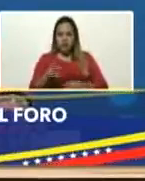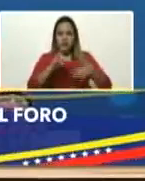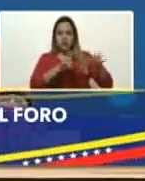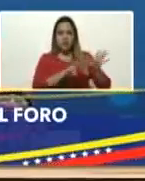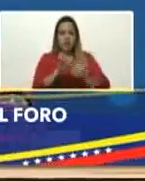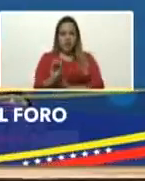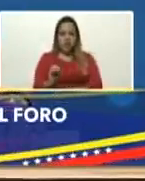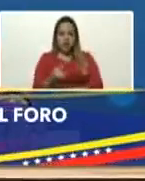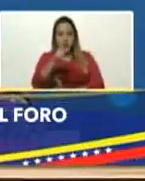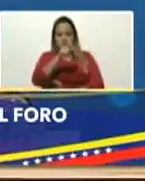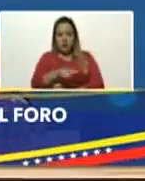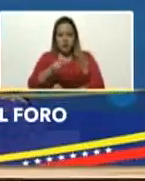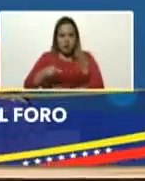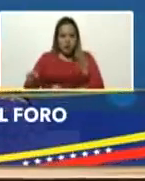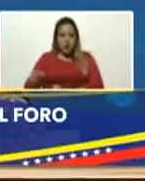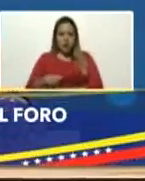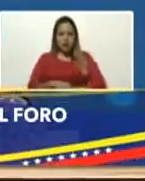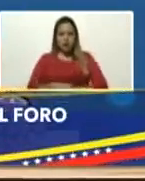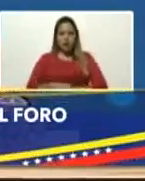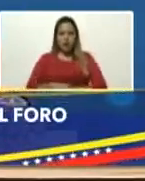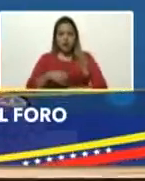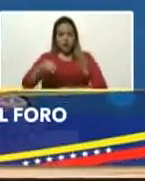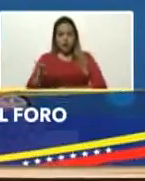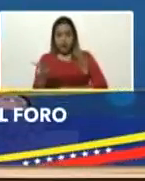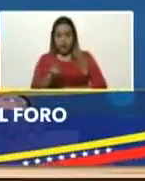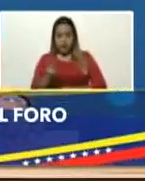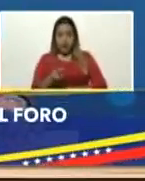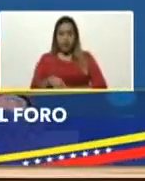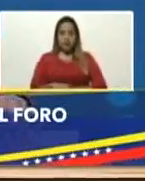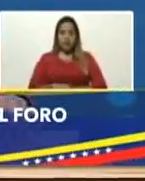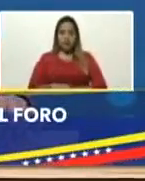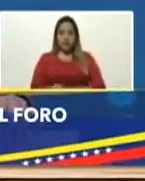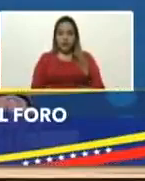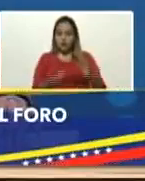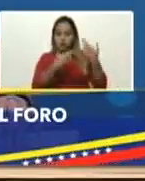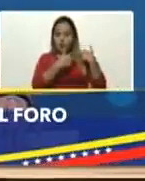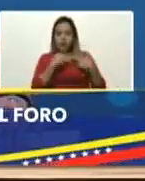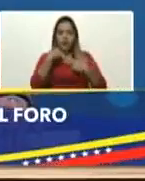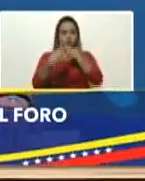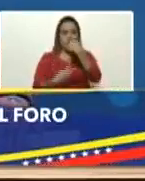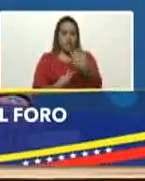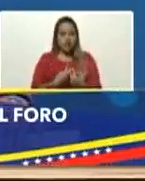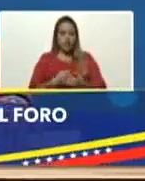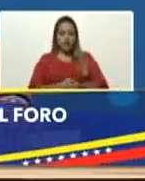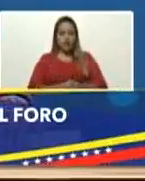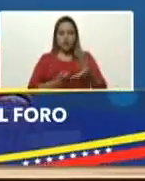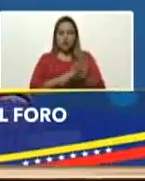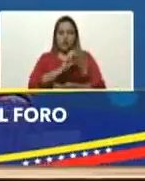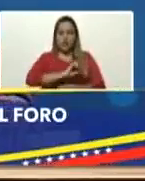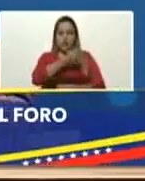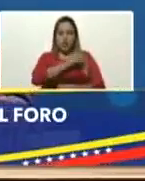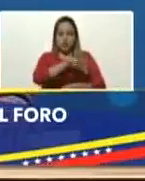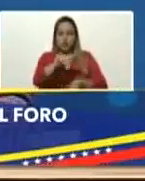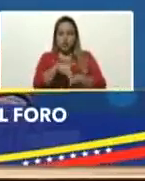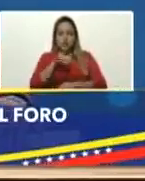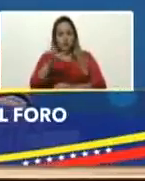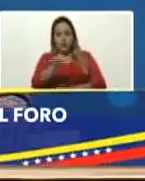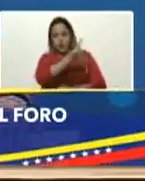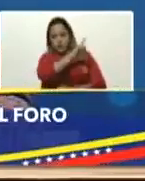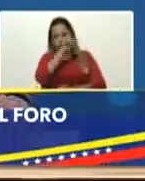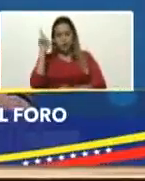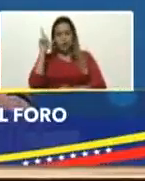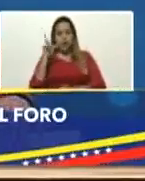compañeros y compañeras venezolanos, compatriotas, representantes, voceros, voceras de la Dirección Nacional del Partido Socialista